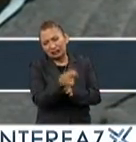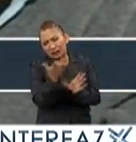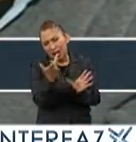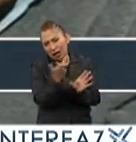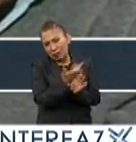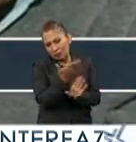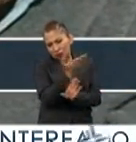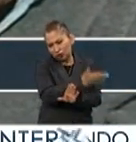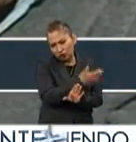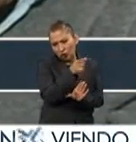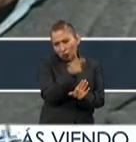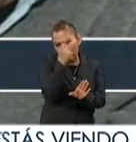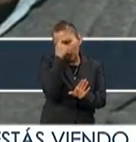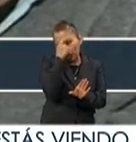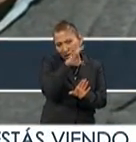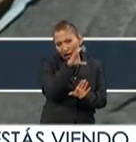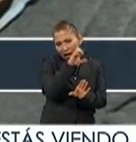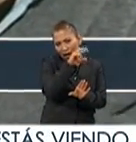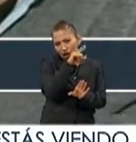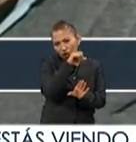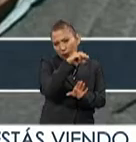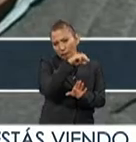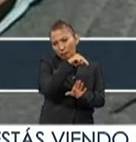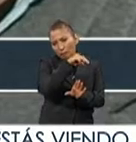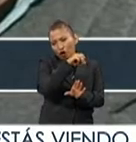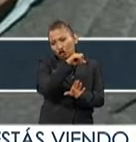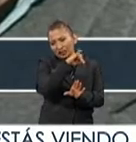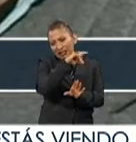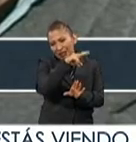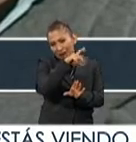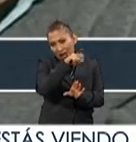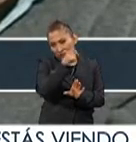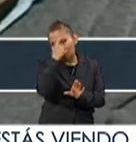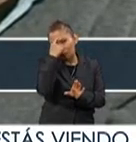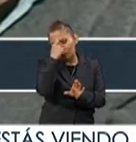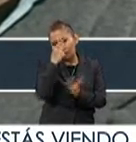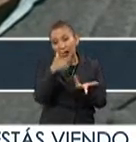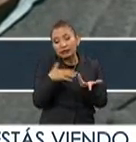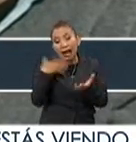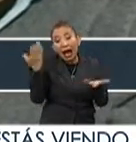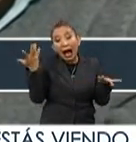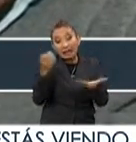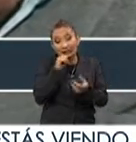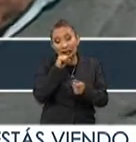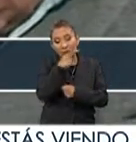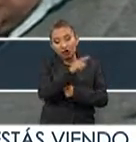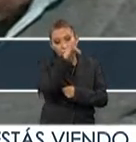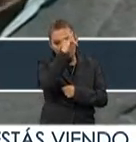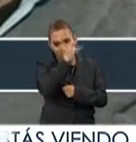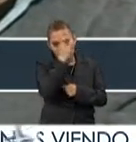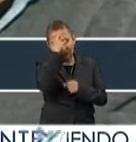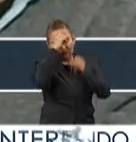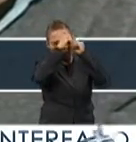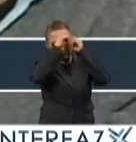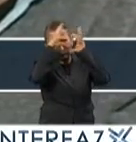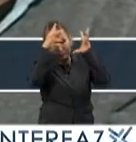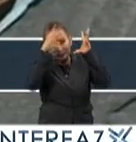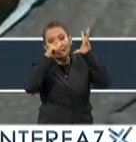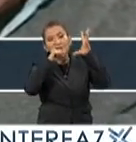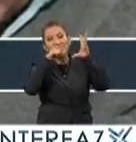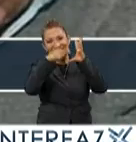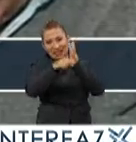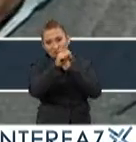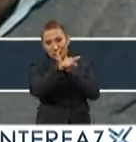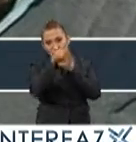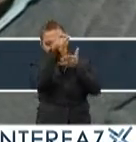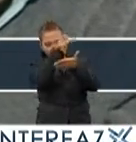quedan fijos gracias a la prosa de Carlos Monsiváis. Y estaba pensando otra cosa, construye también sus imágenes, que yo creo que este